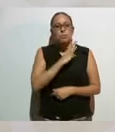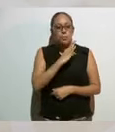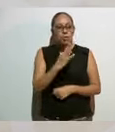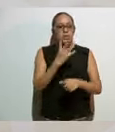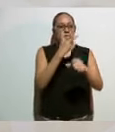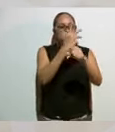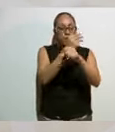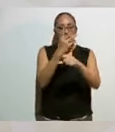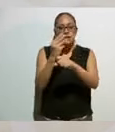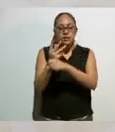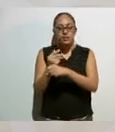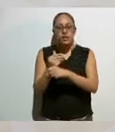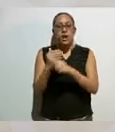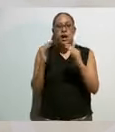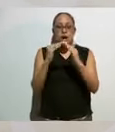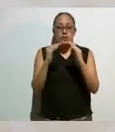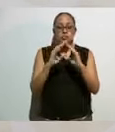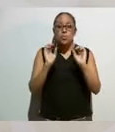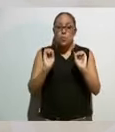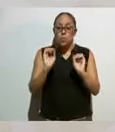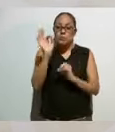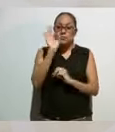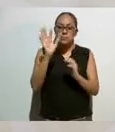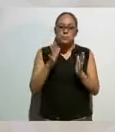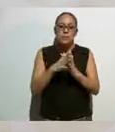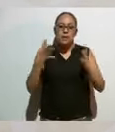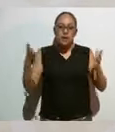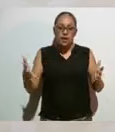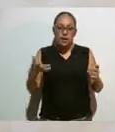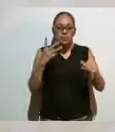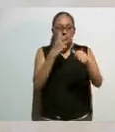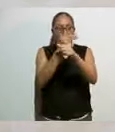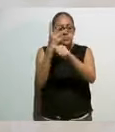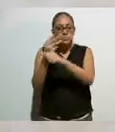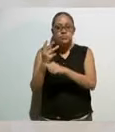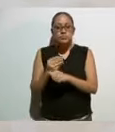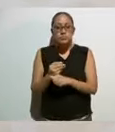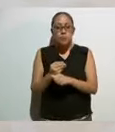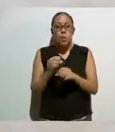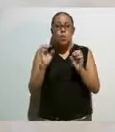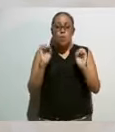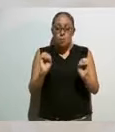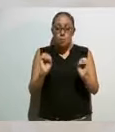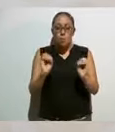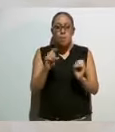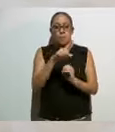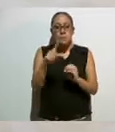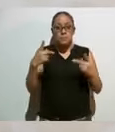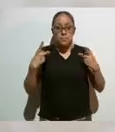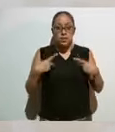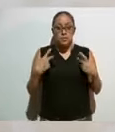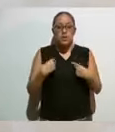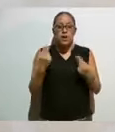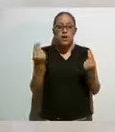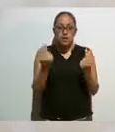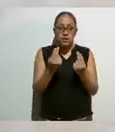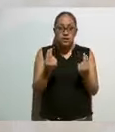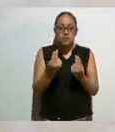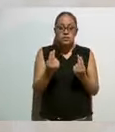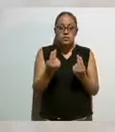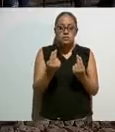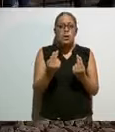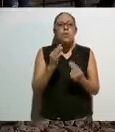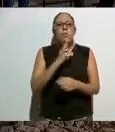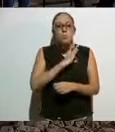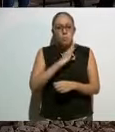amplíen y en su caso, el que más lo necesite, que pueda tener su vivienda